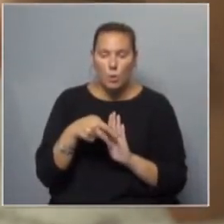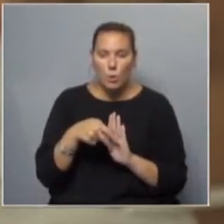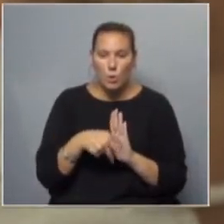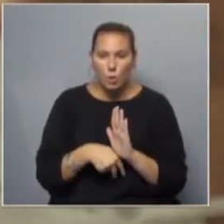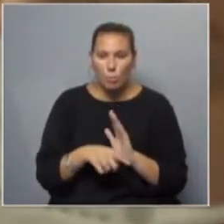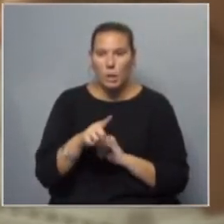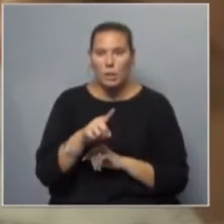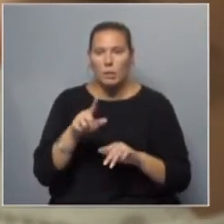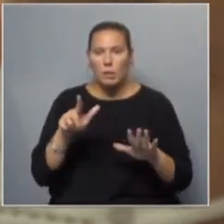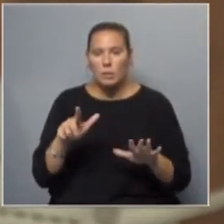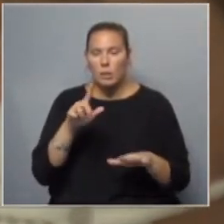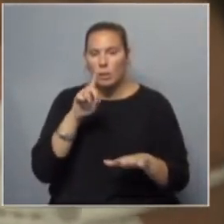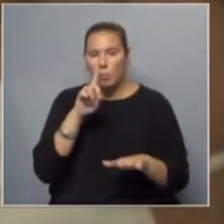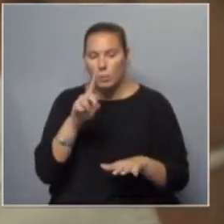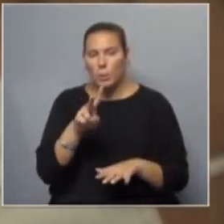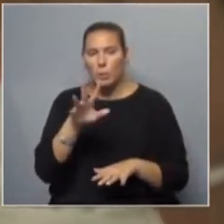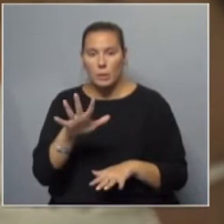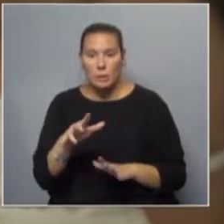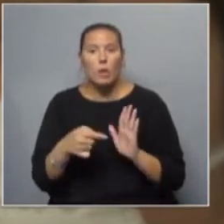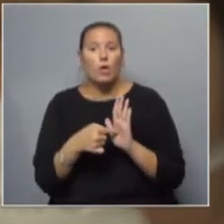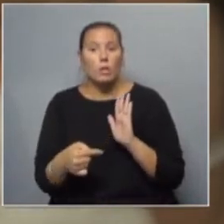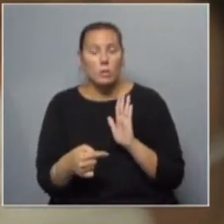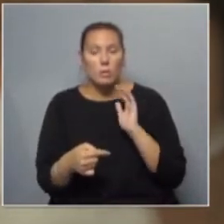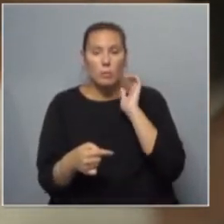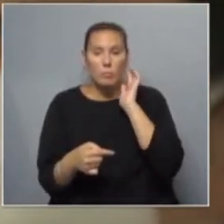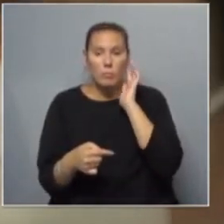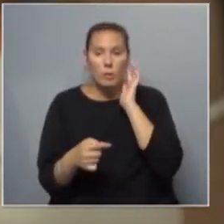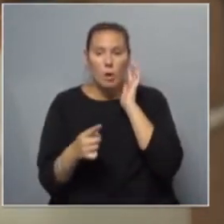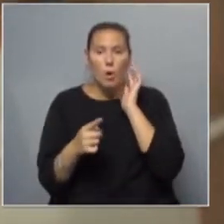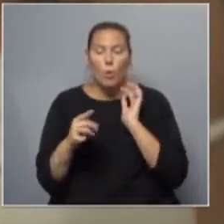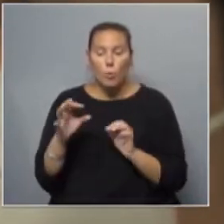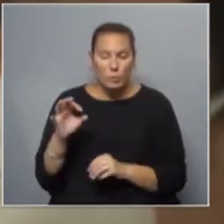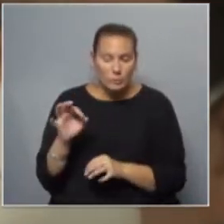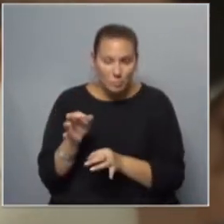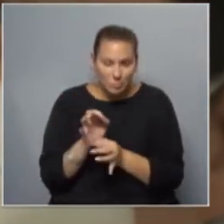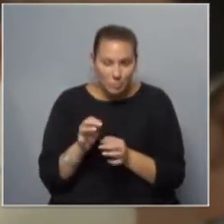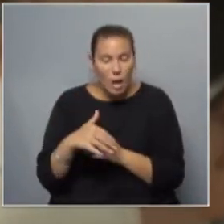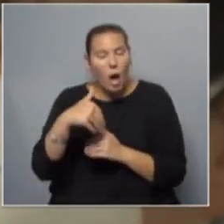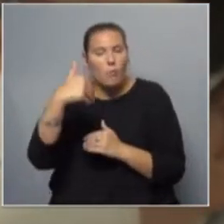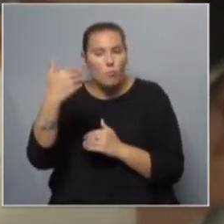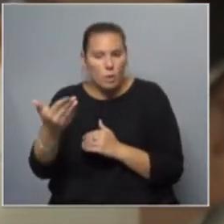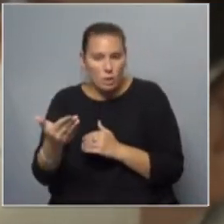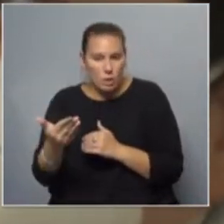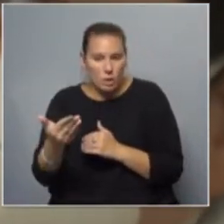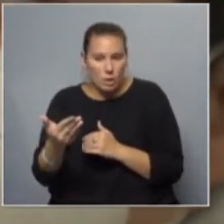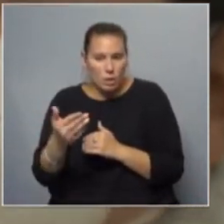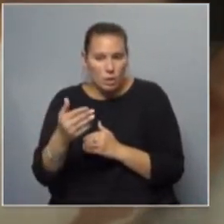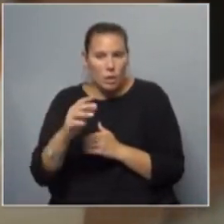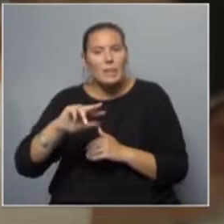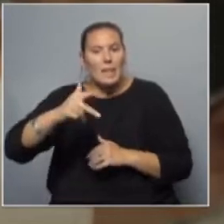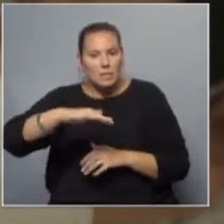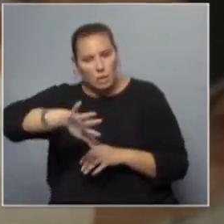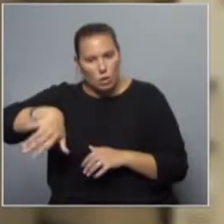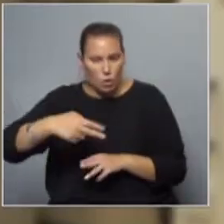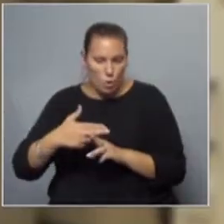17025, lo que establece es que un organismo externo, o sea, lo que se llama de tercera